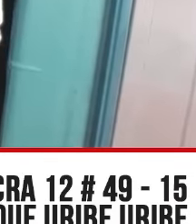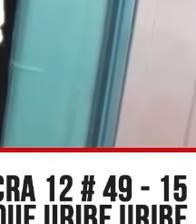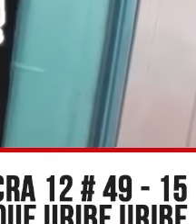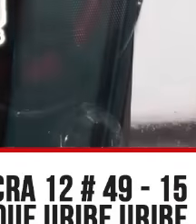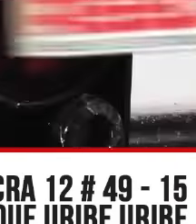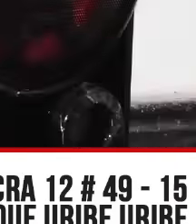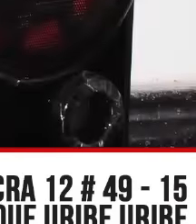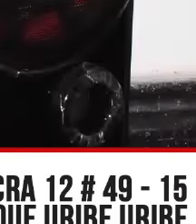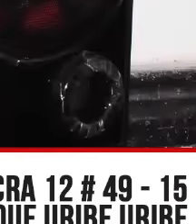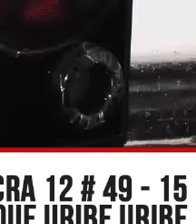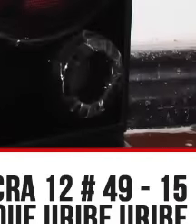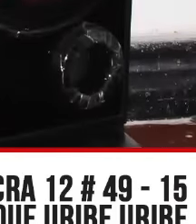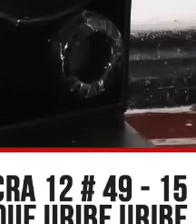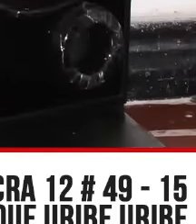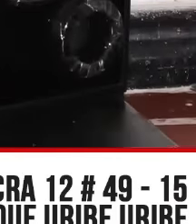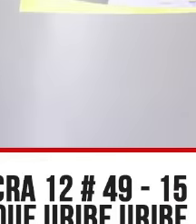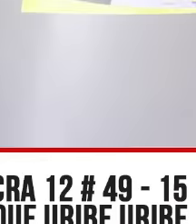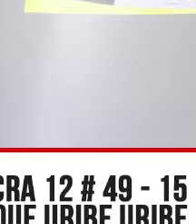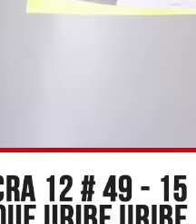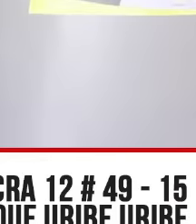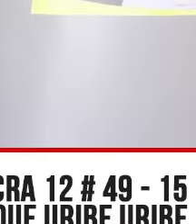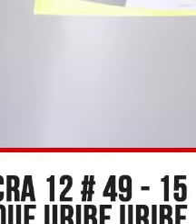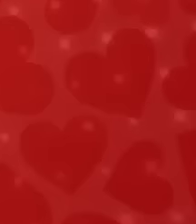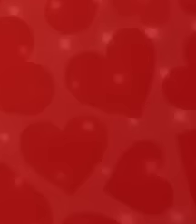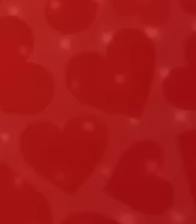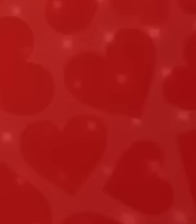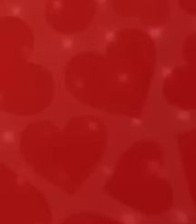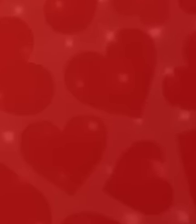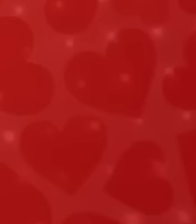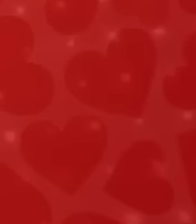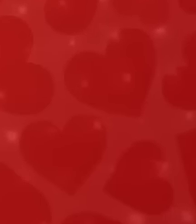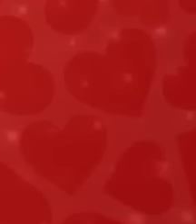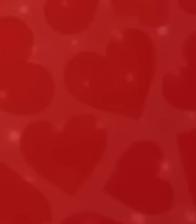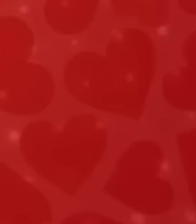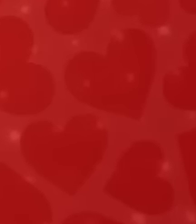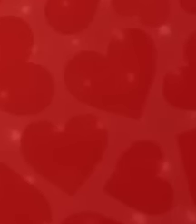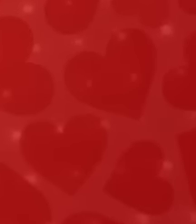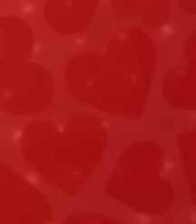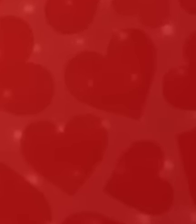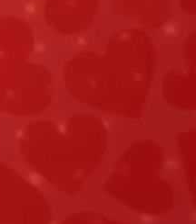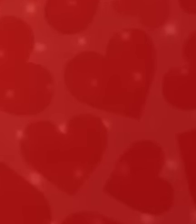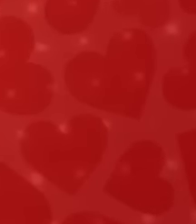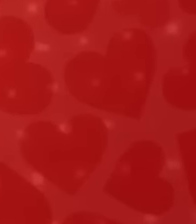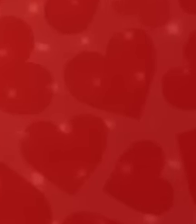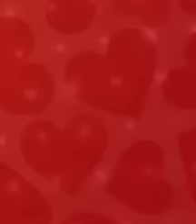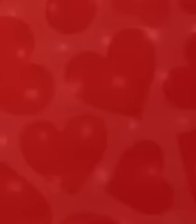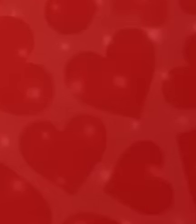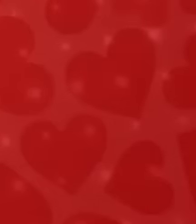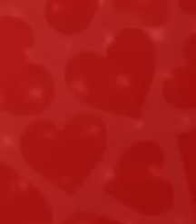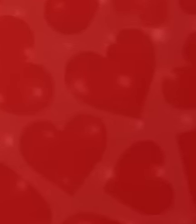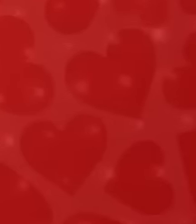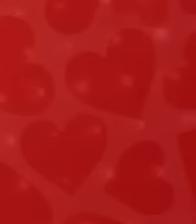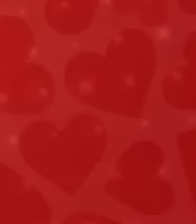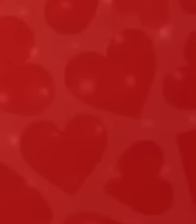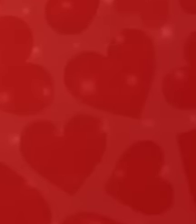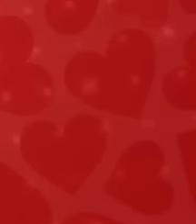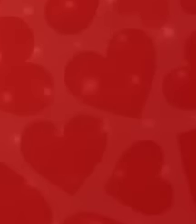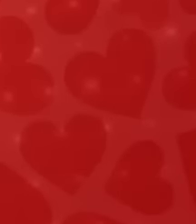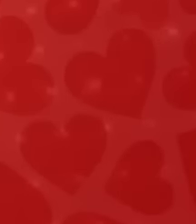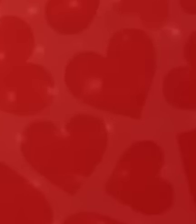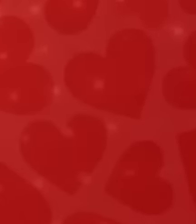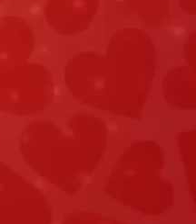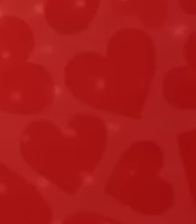los tenderos de su barrio. Así como suena, Asico. Gran baile de amor y amistad en el Club Infantas. Quiero enviar un saludo muy